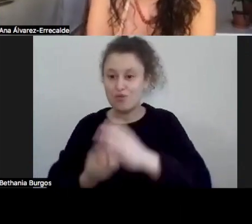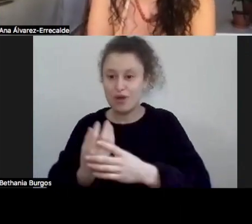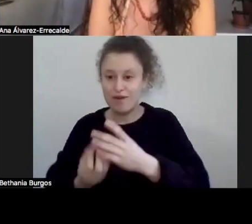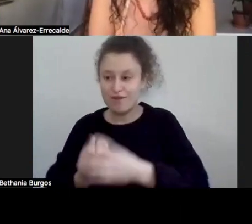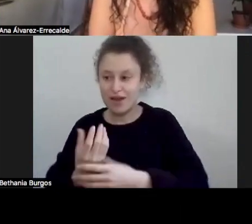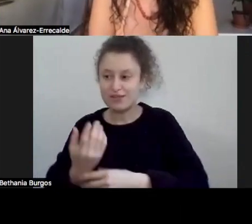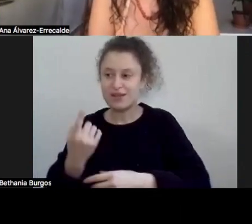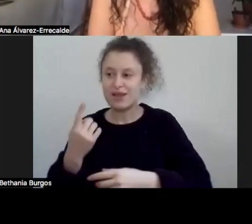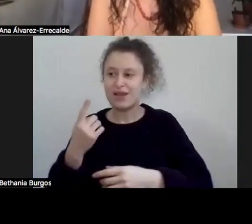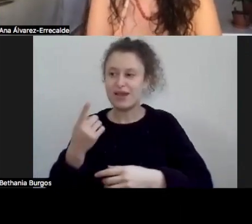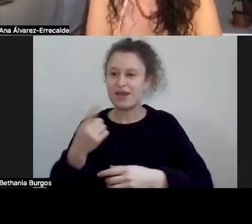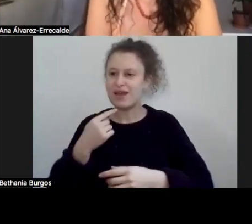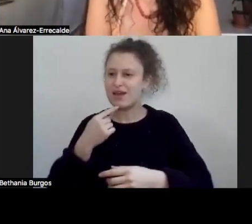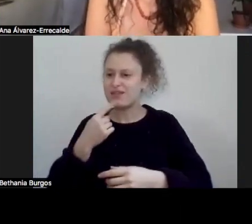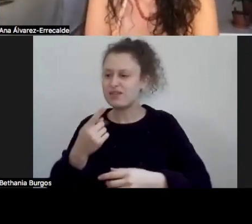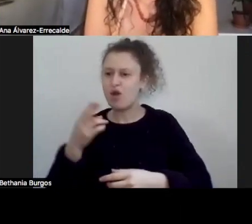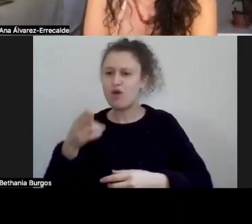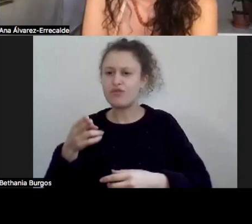tiene.